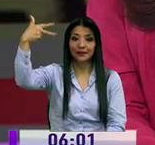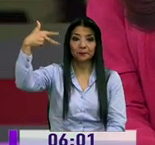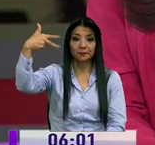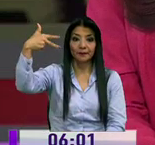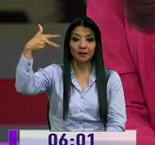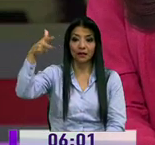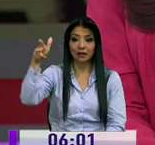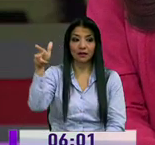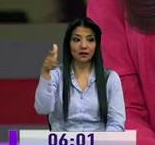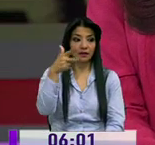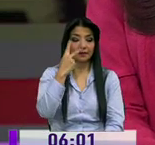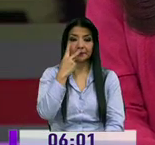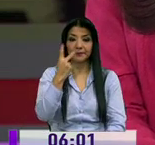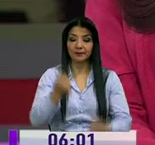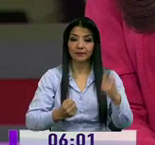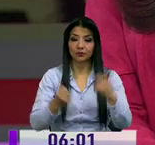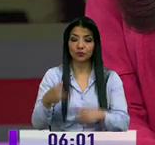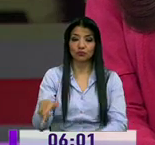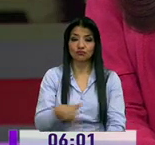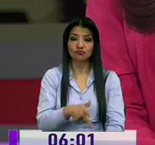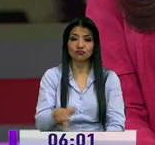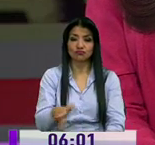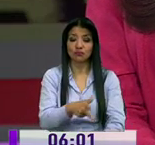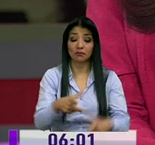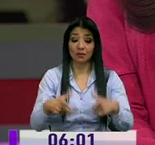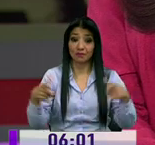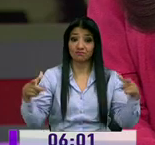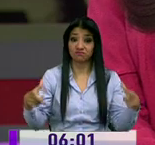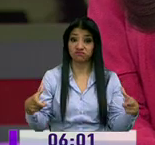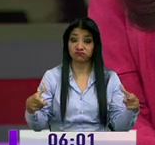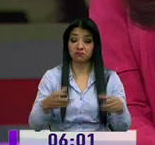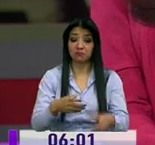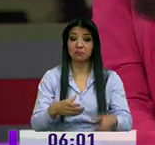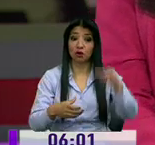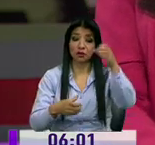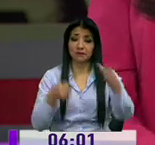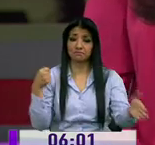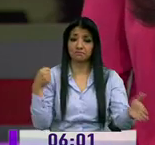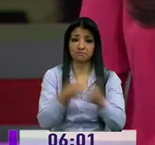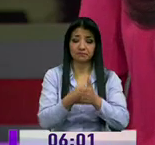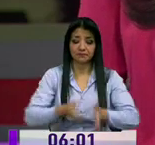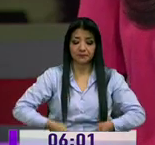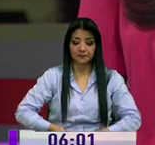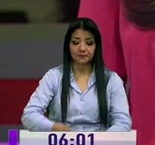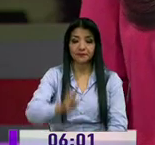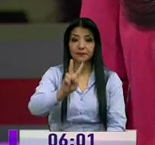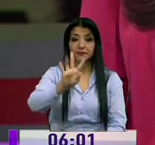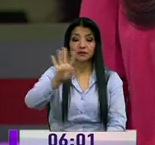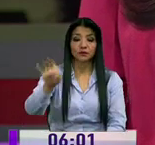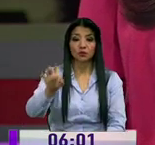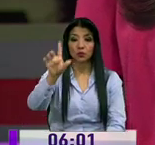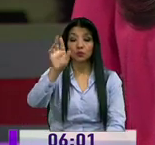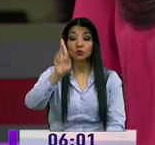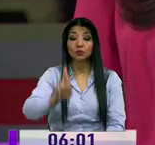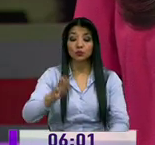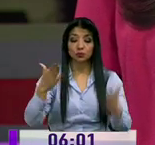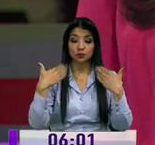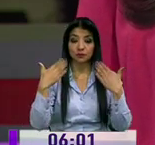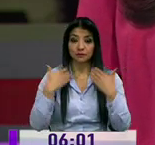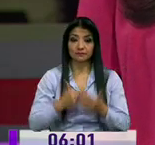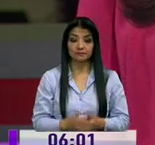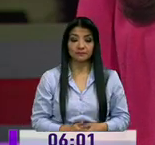el accidente de tránsito. Un vehículo pesado chocó con un poste en la avenida 25 de Julio, esto en el sur de Guayaquil.